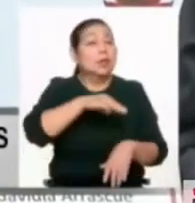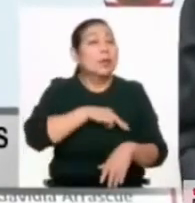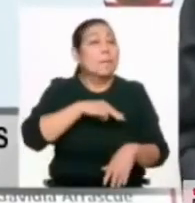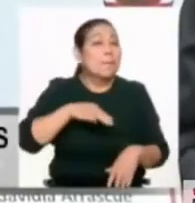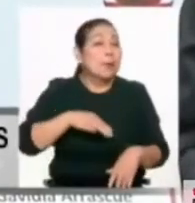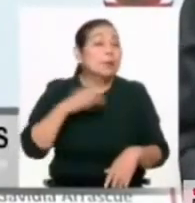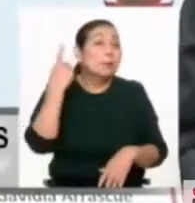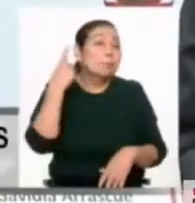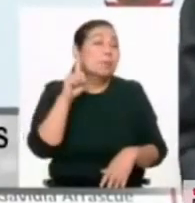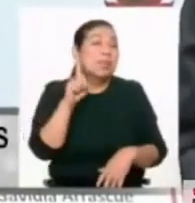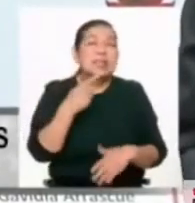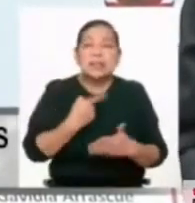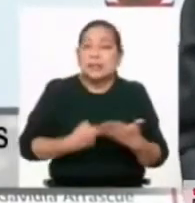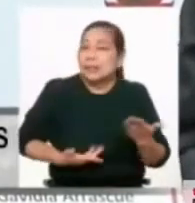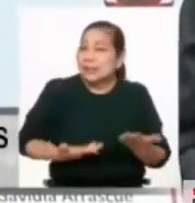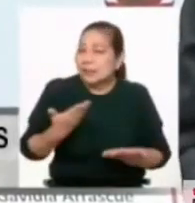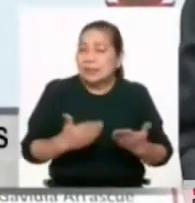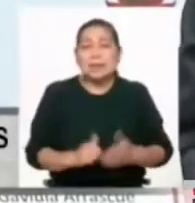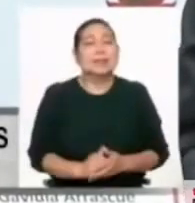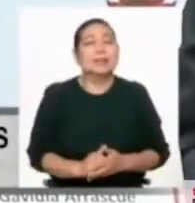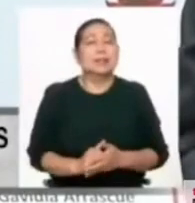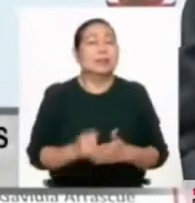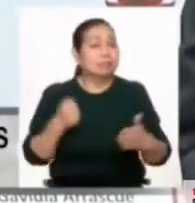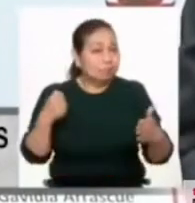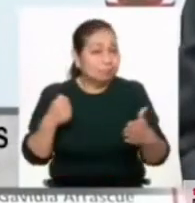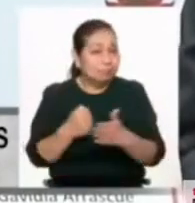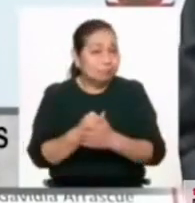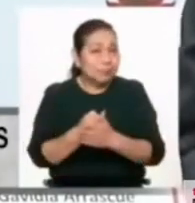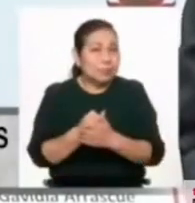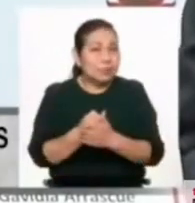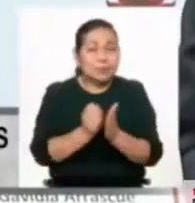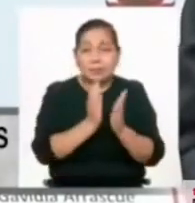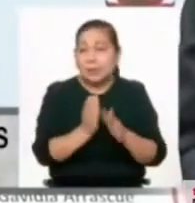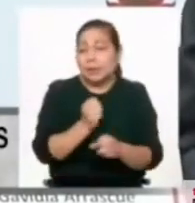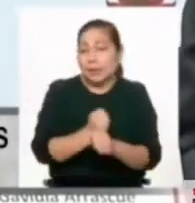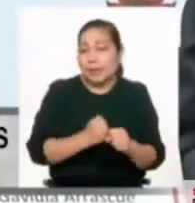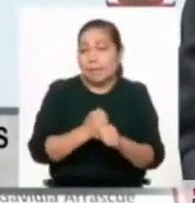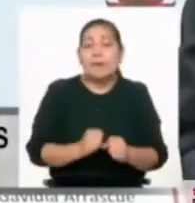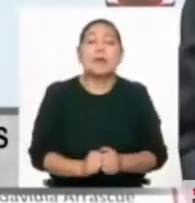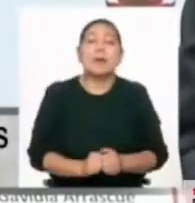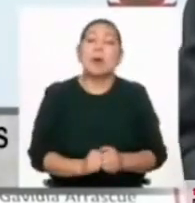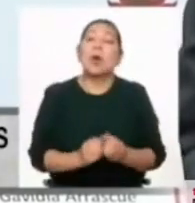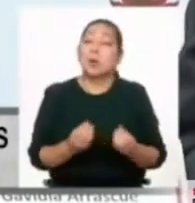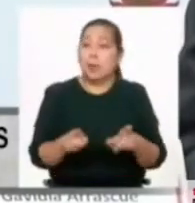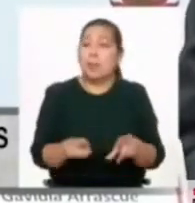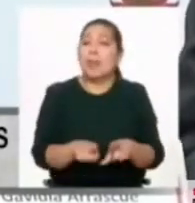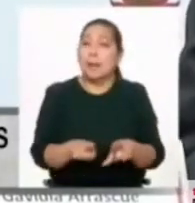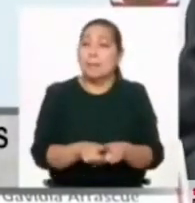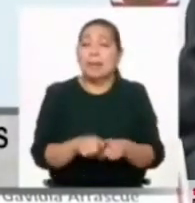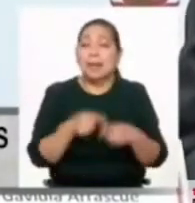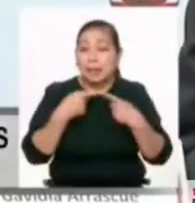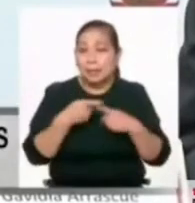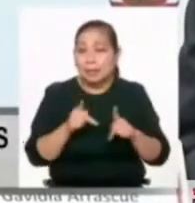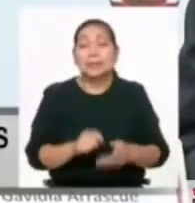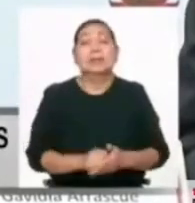Ministros, para intensificar frontalmente estas operaciones. Y como también lo